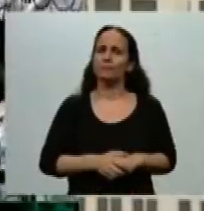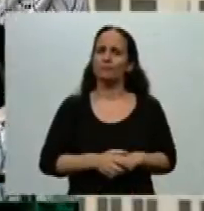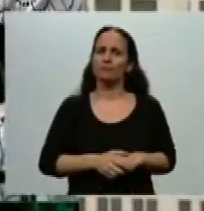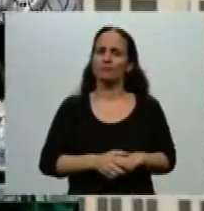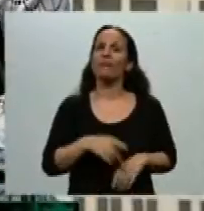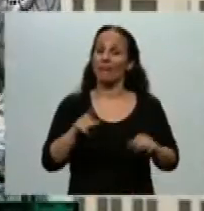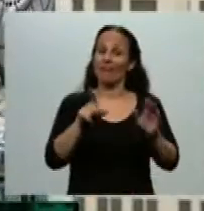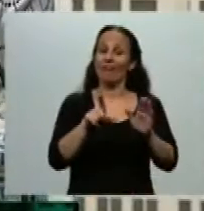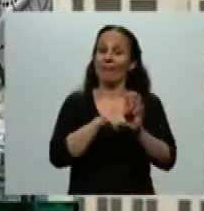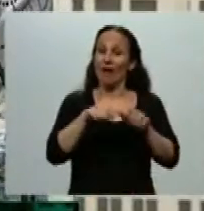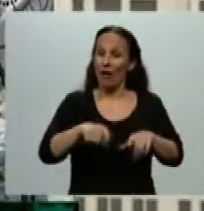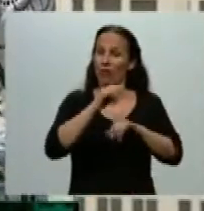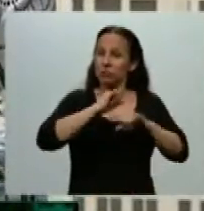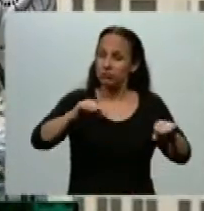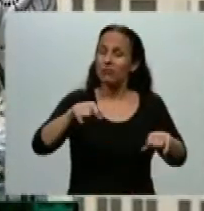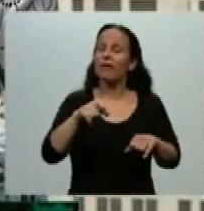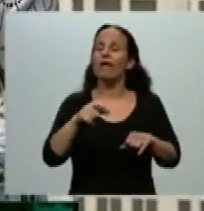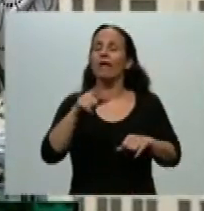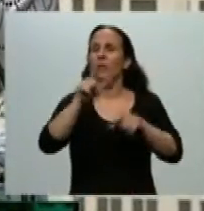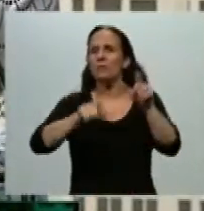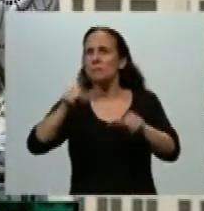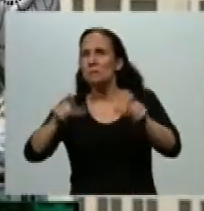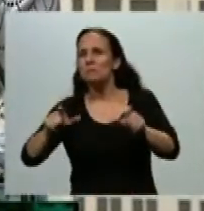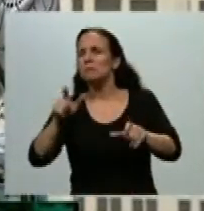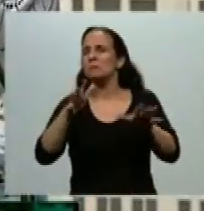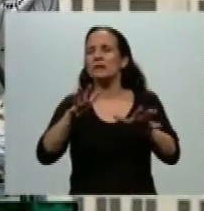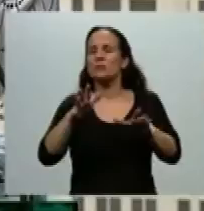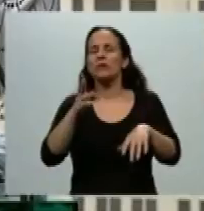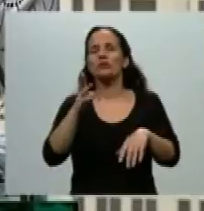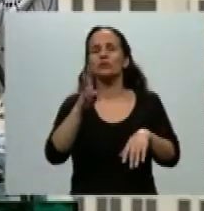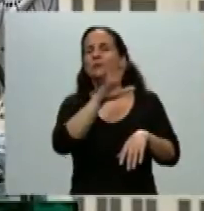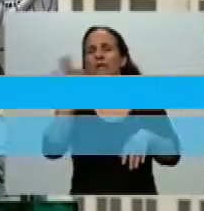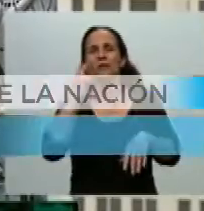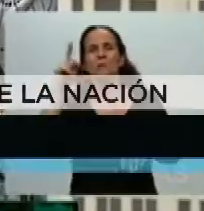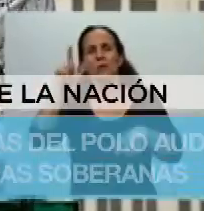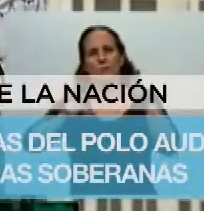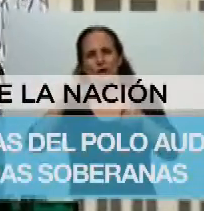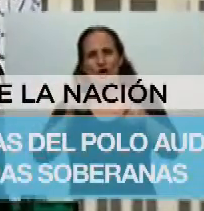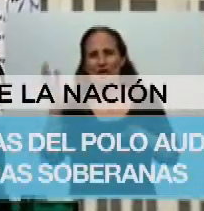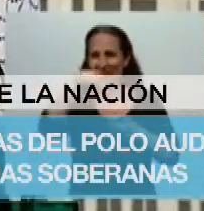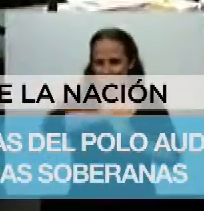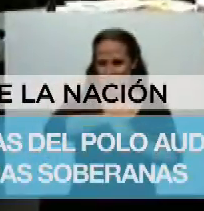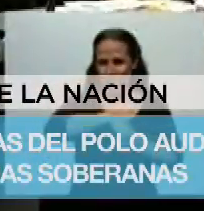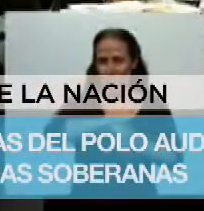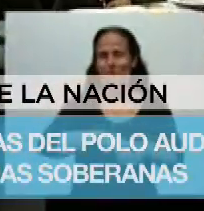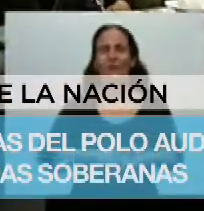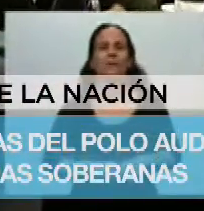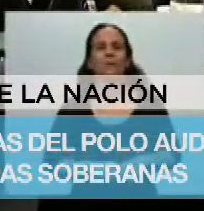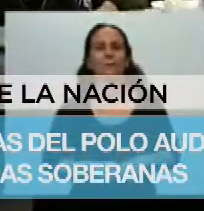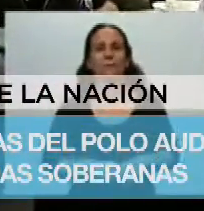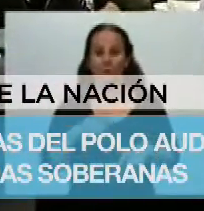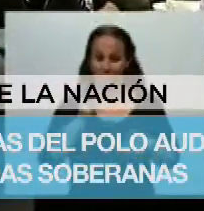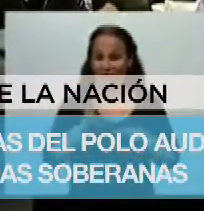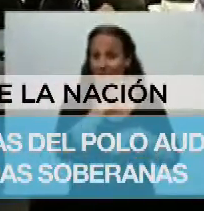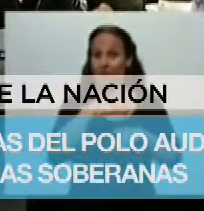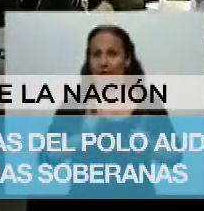Esta promulgación que estamos haciendo de la ley que va a incorporar, calculamos, a medio millón de personas más que estaban también